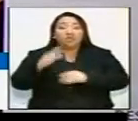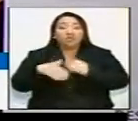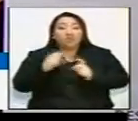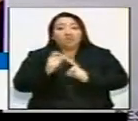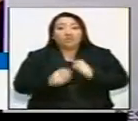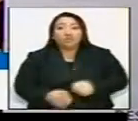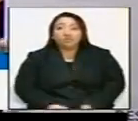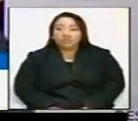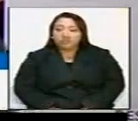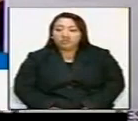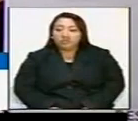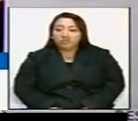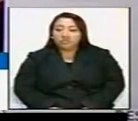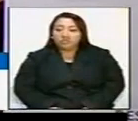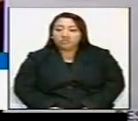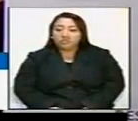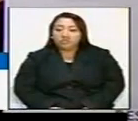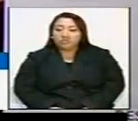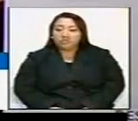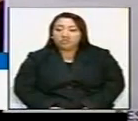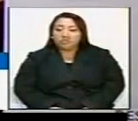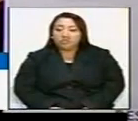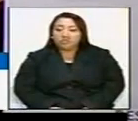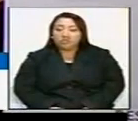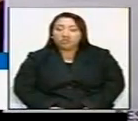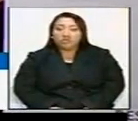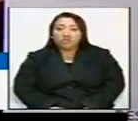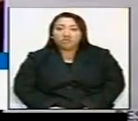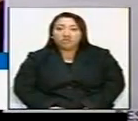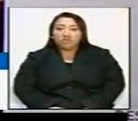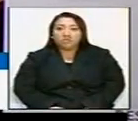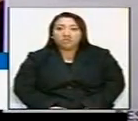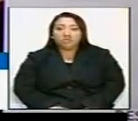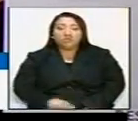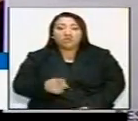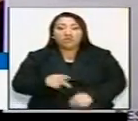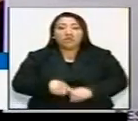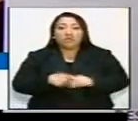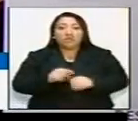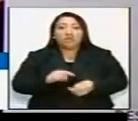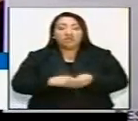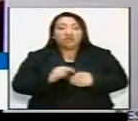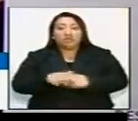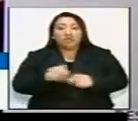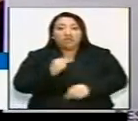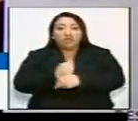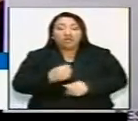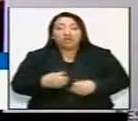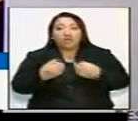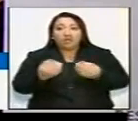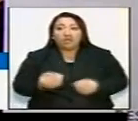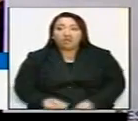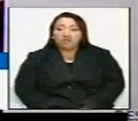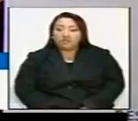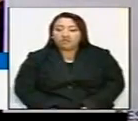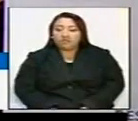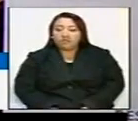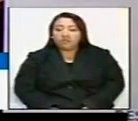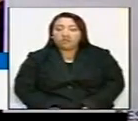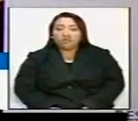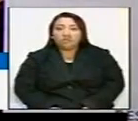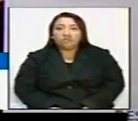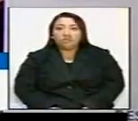ciudadanos. El ingreso per cápita crece dependiendo casi de la productividad y también depende